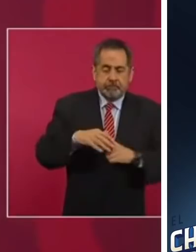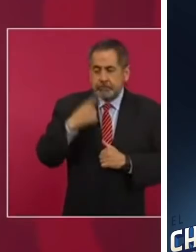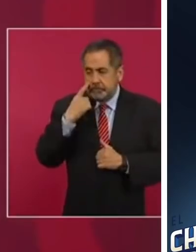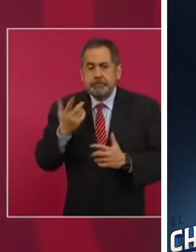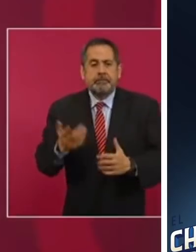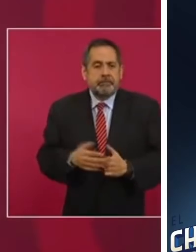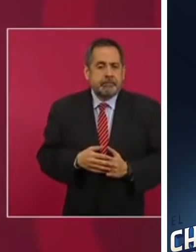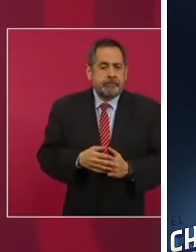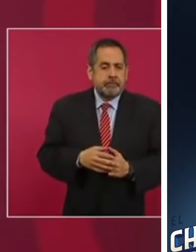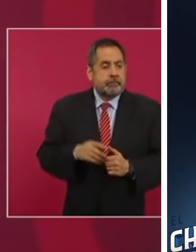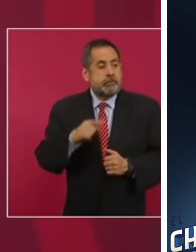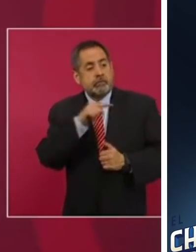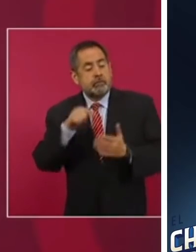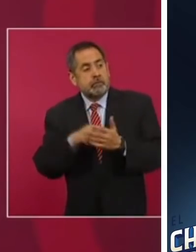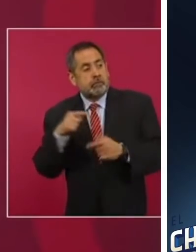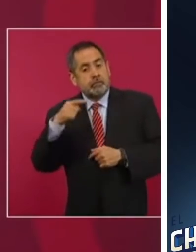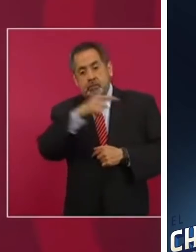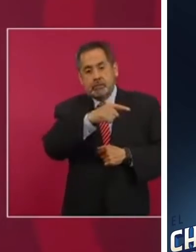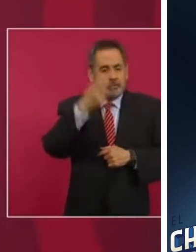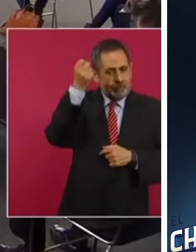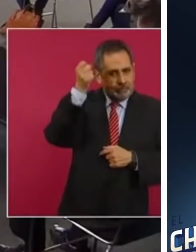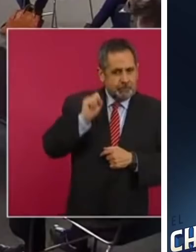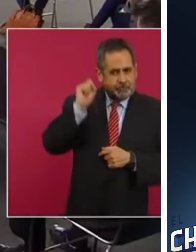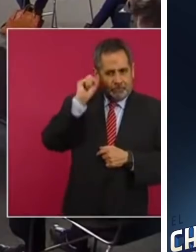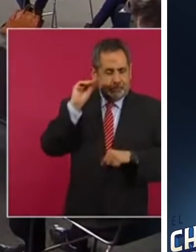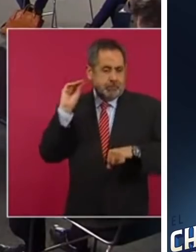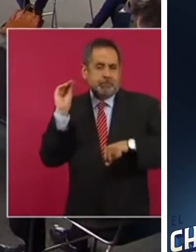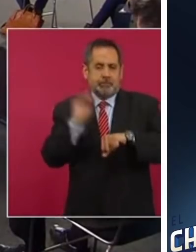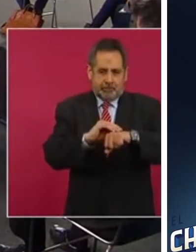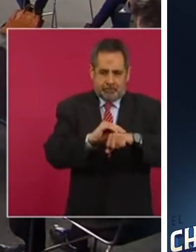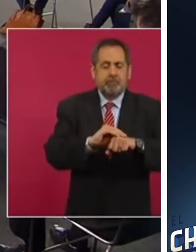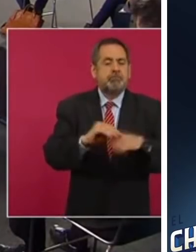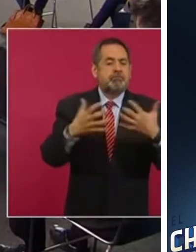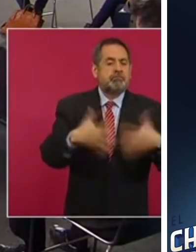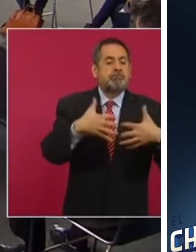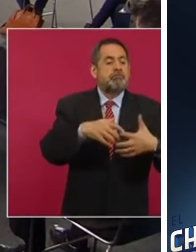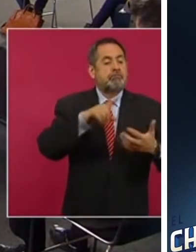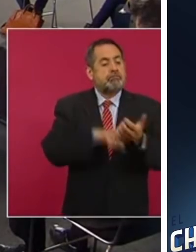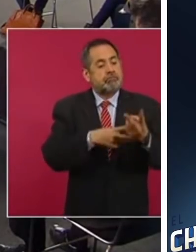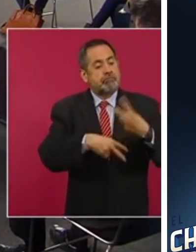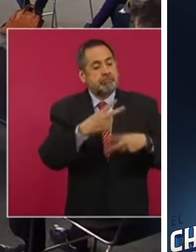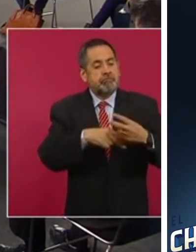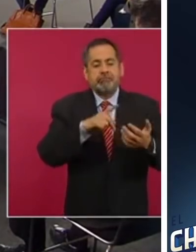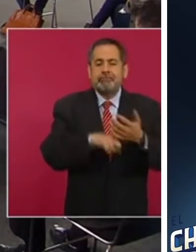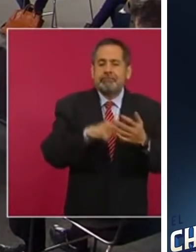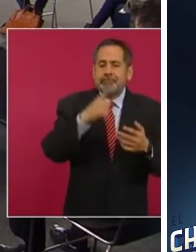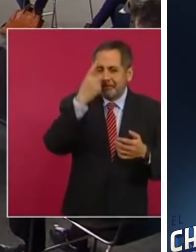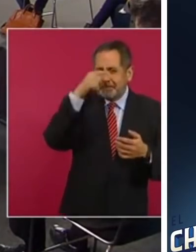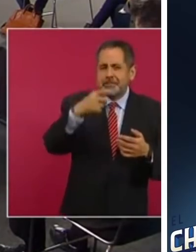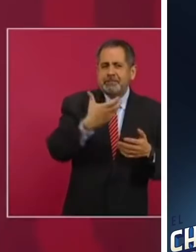para que en Sinaloa se pueda instalar una planta para producir fertilizantes.